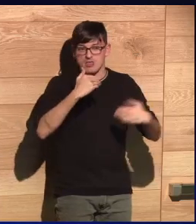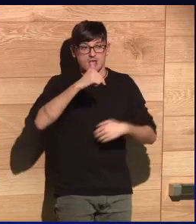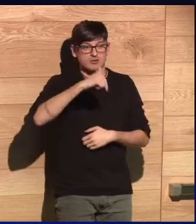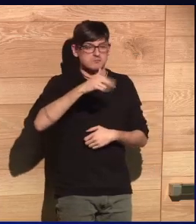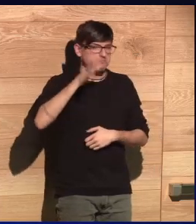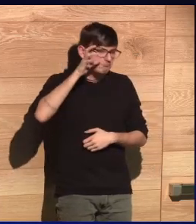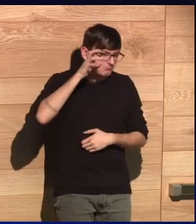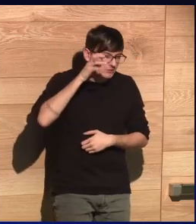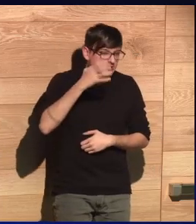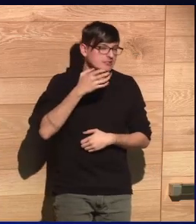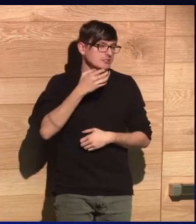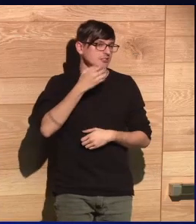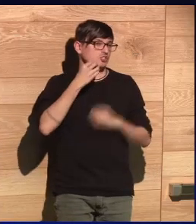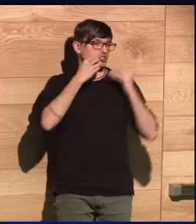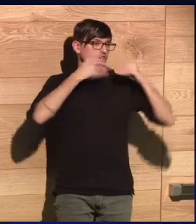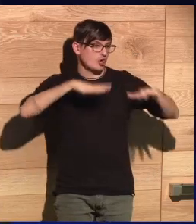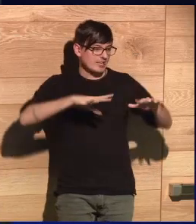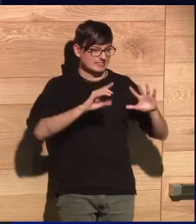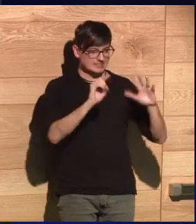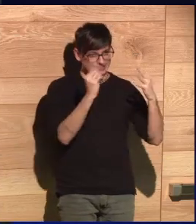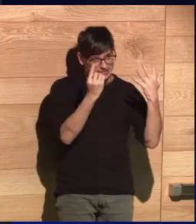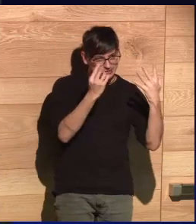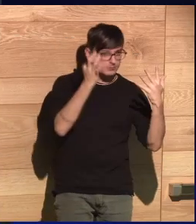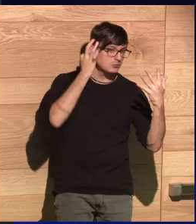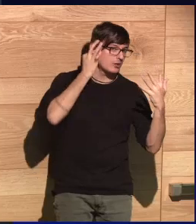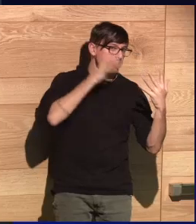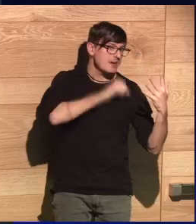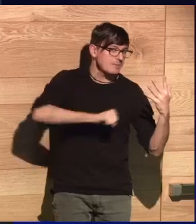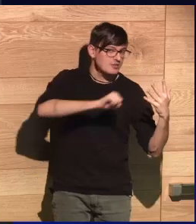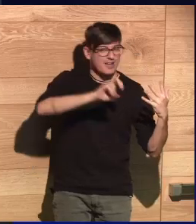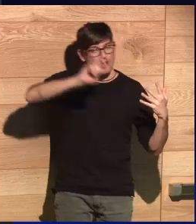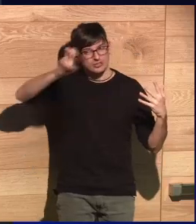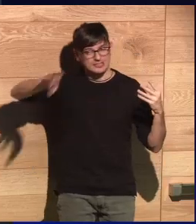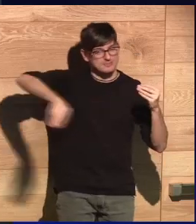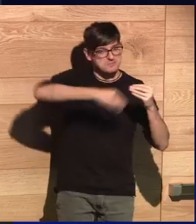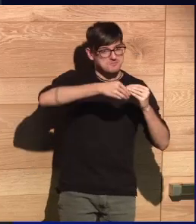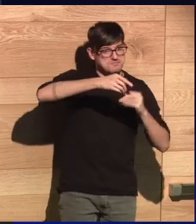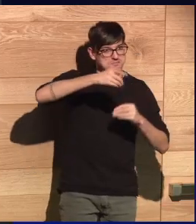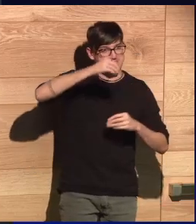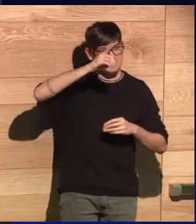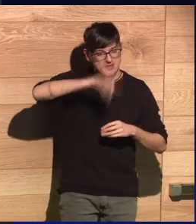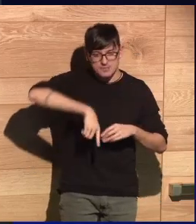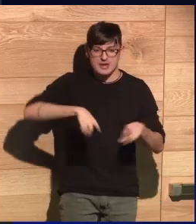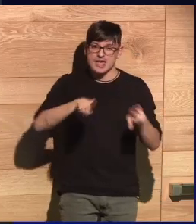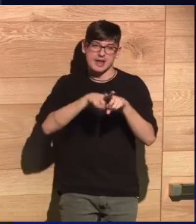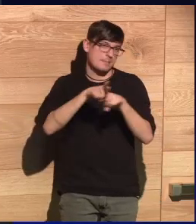la historia de 6 mujeres maravillosas, bueno, alguna más, estamos hablando también de las hermanas Touza.